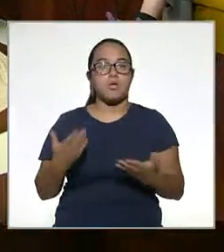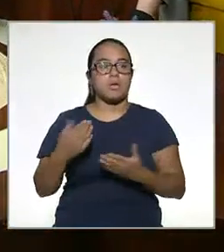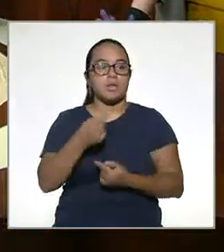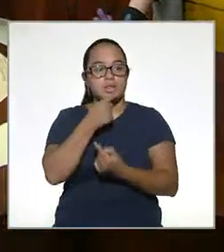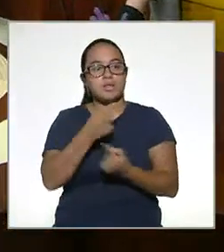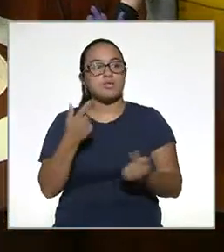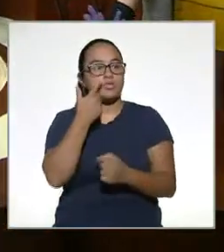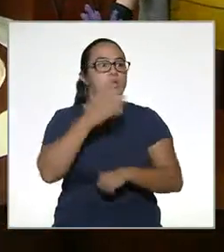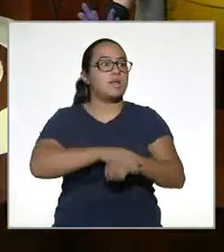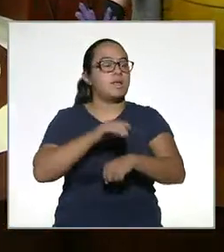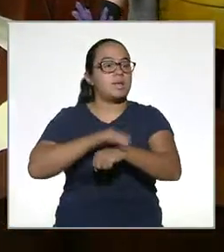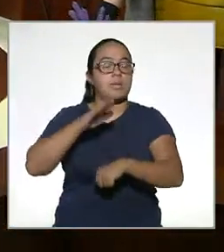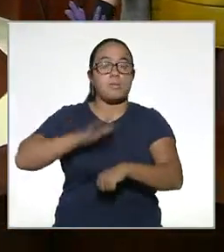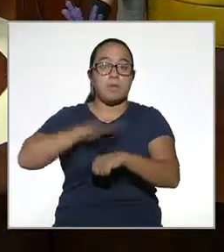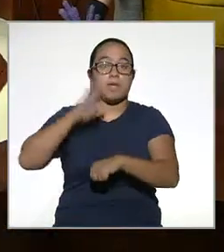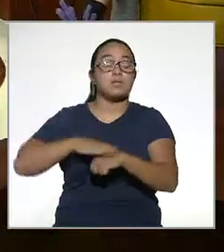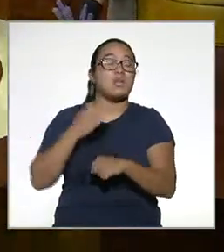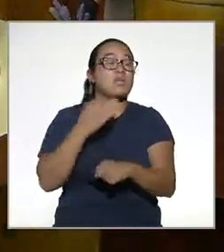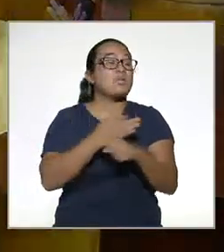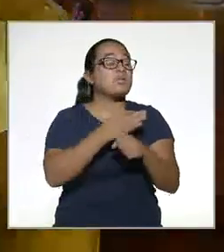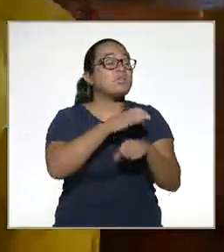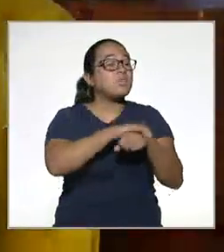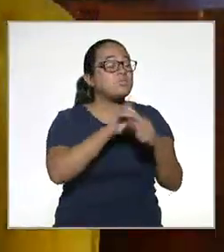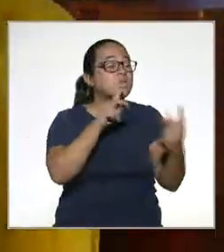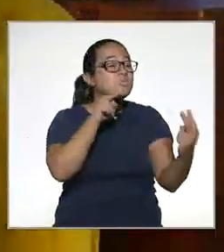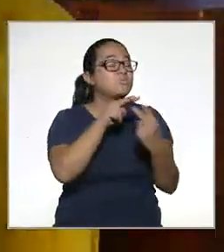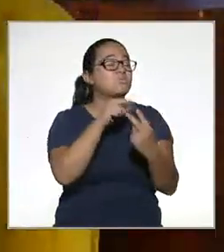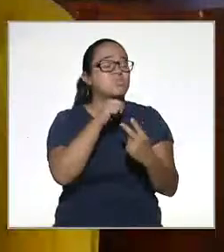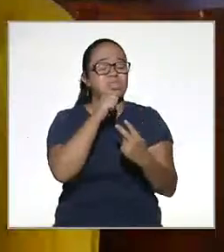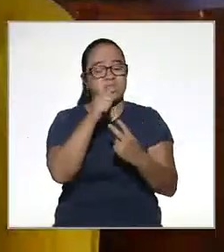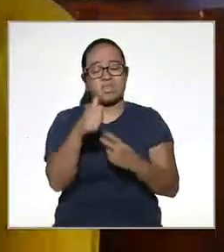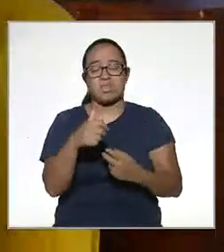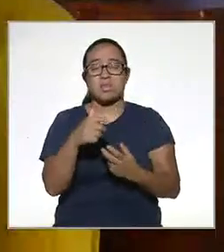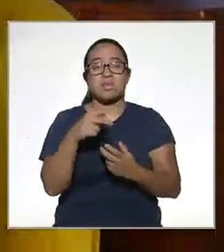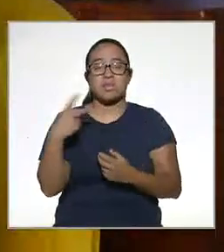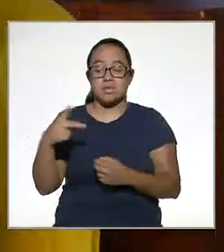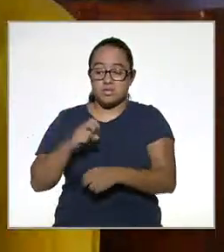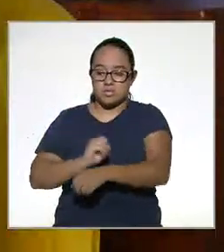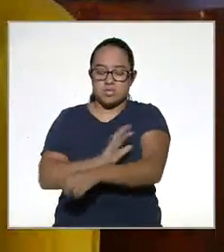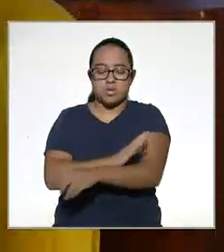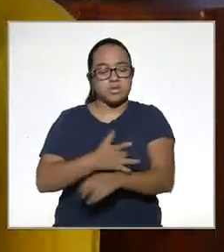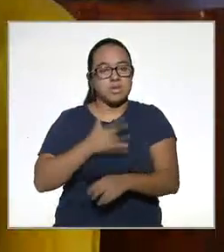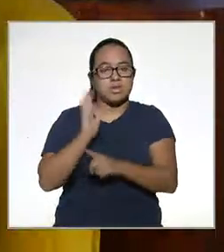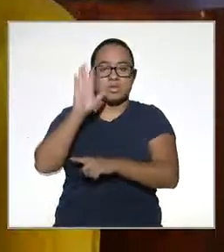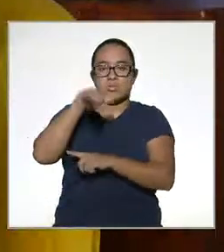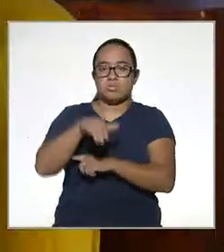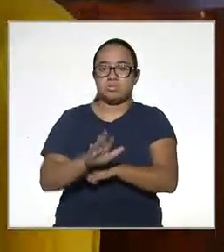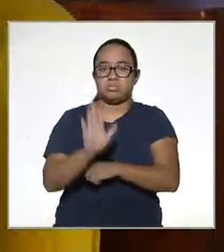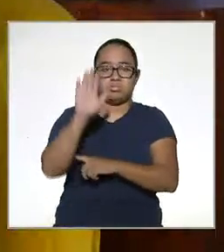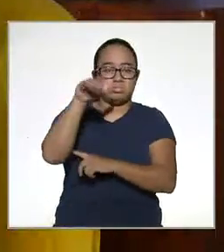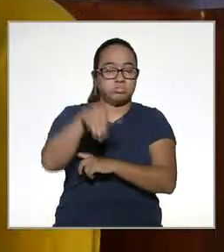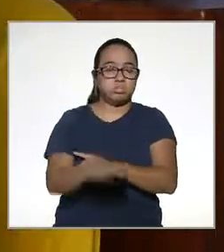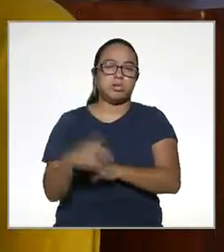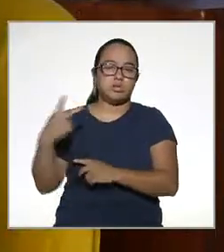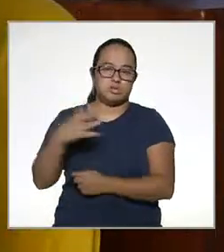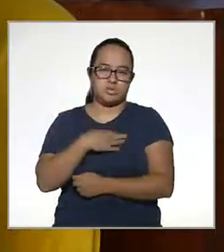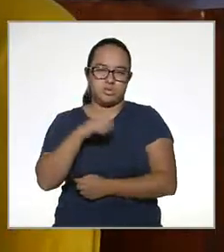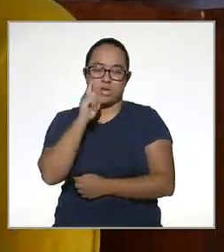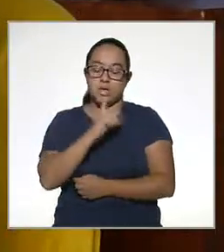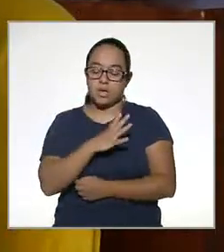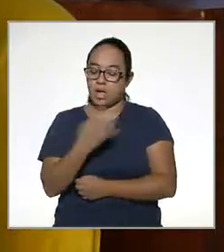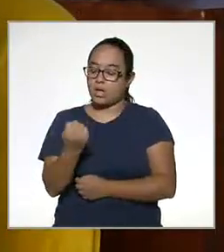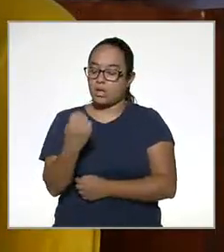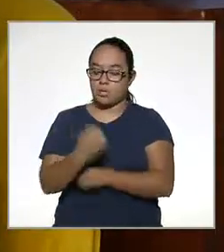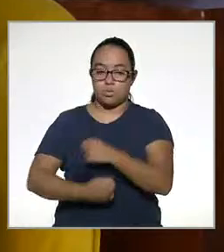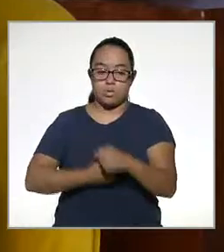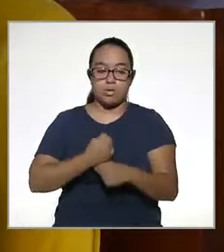amigos y algunos los perdieron por la distancia que no se ven y sus emociones están muy inestables. Ella lo dice en el caso de su hija que tiene nueve años,